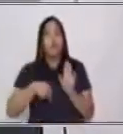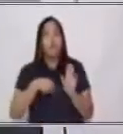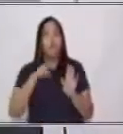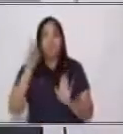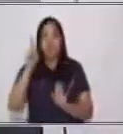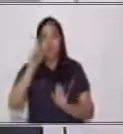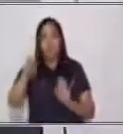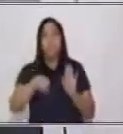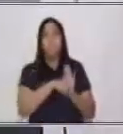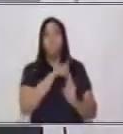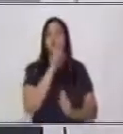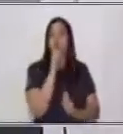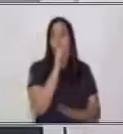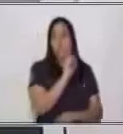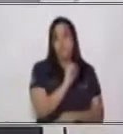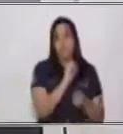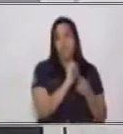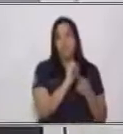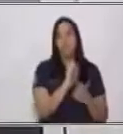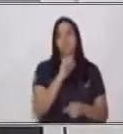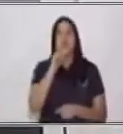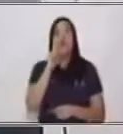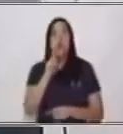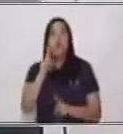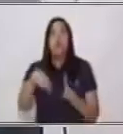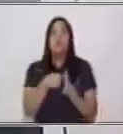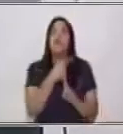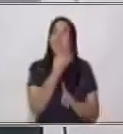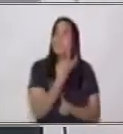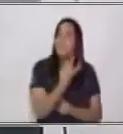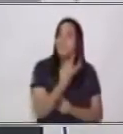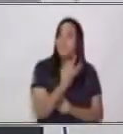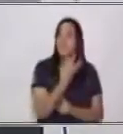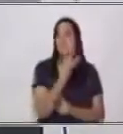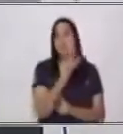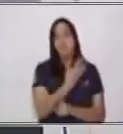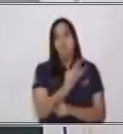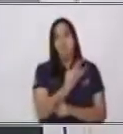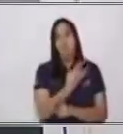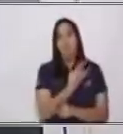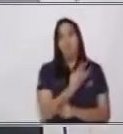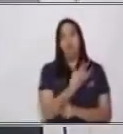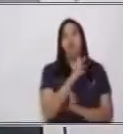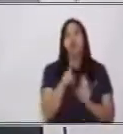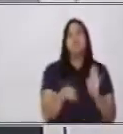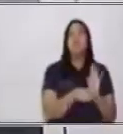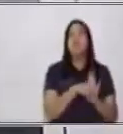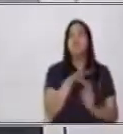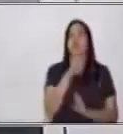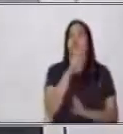¿Para lograr qué? Yo voy a decir, menos 2 por 1 me va a